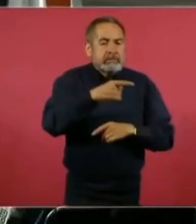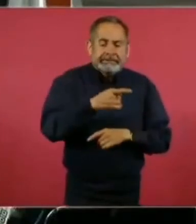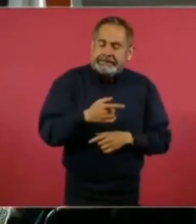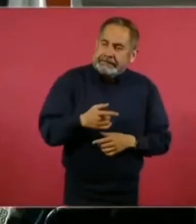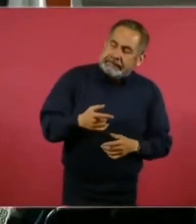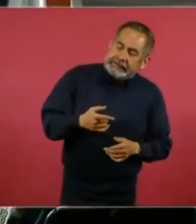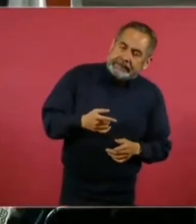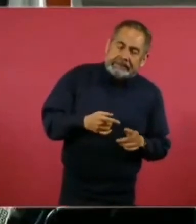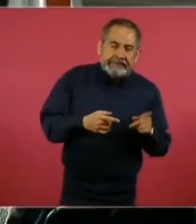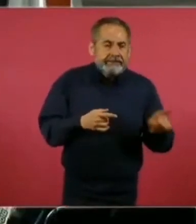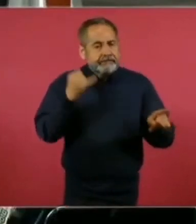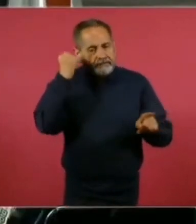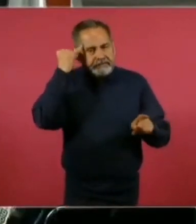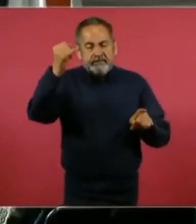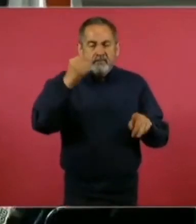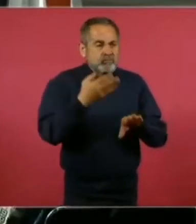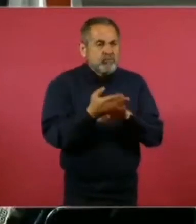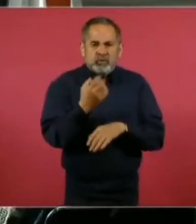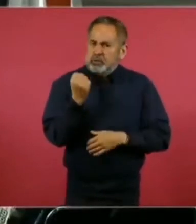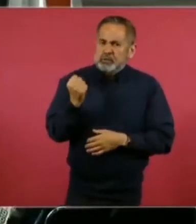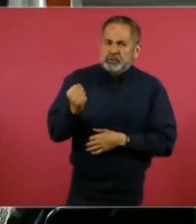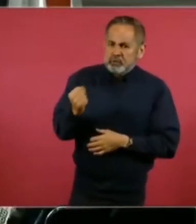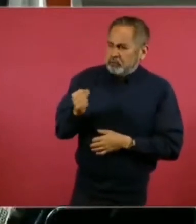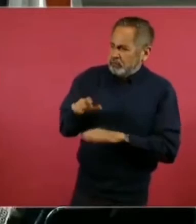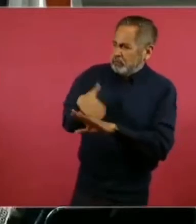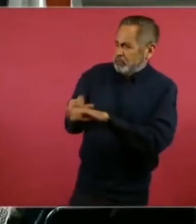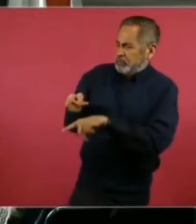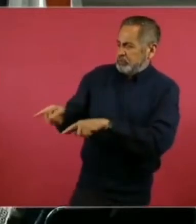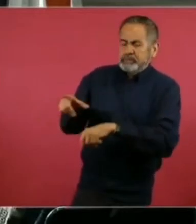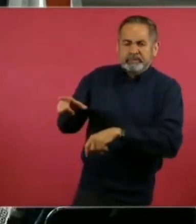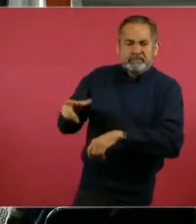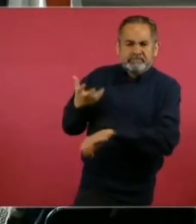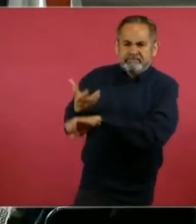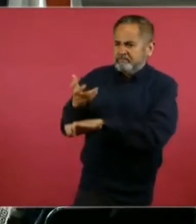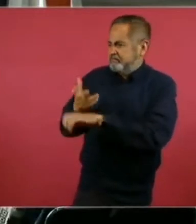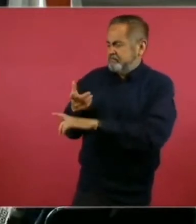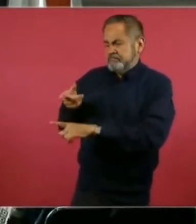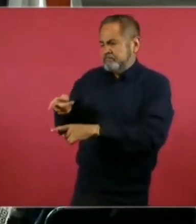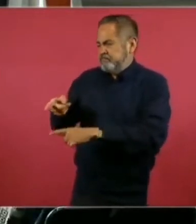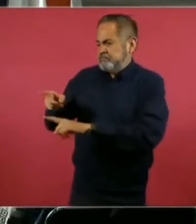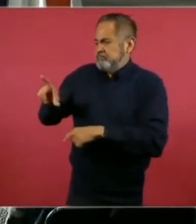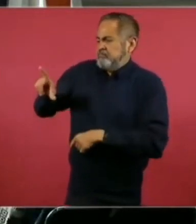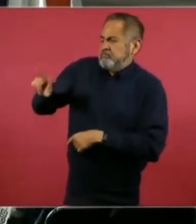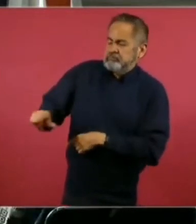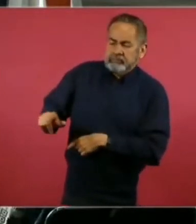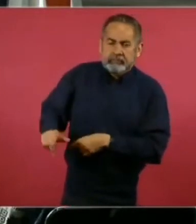muy crítica hacia México. Mucho.